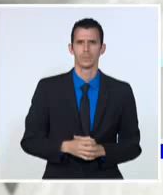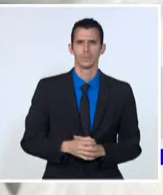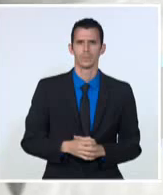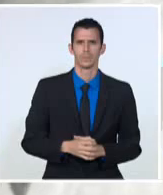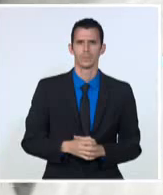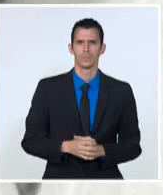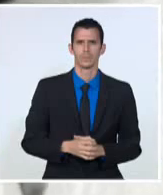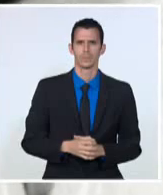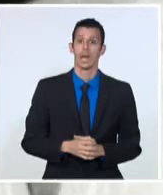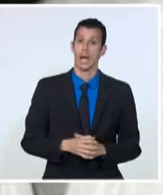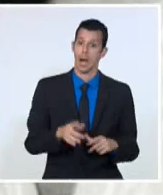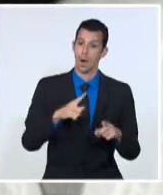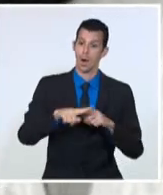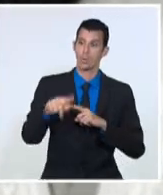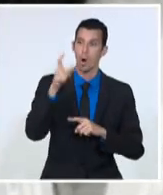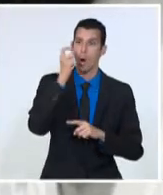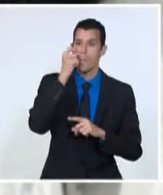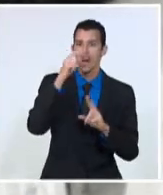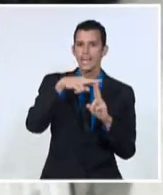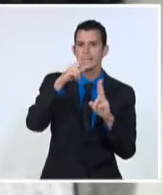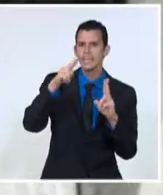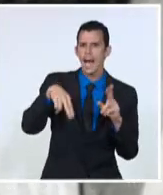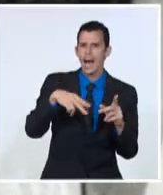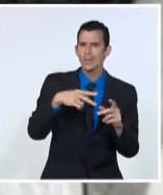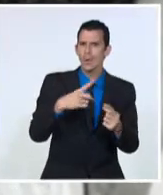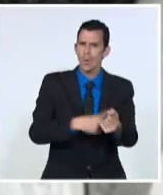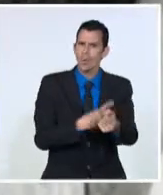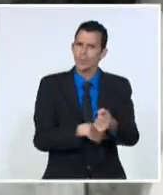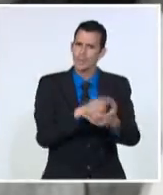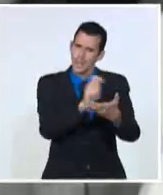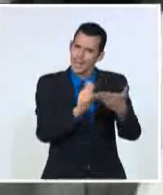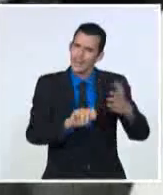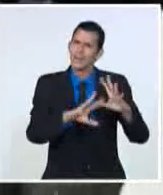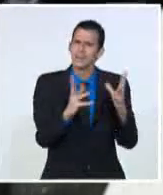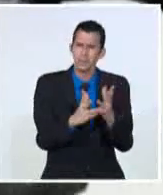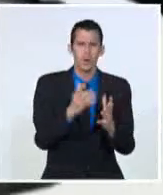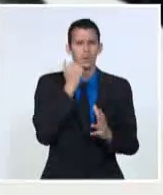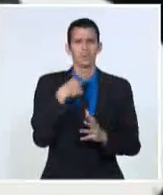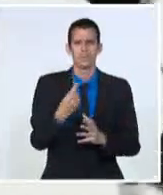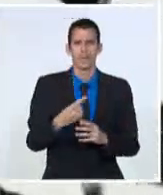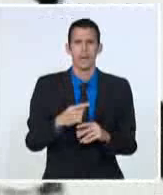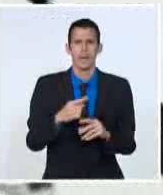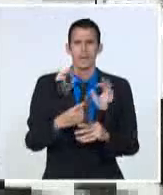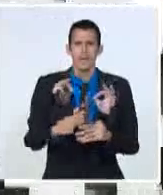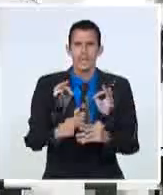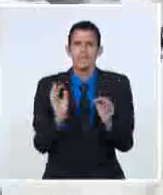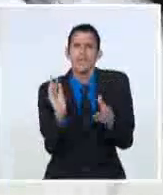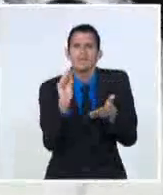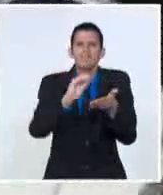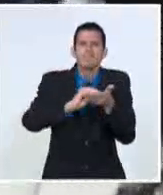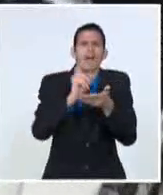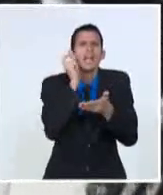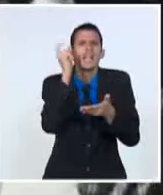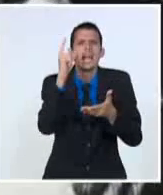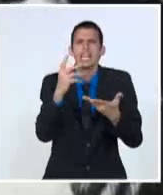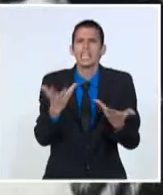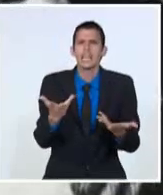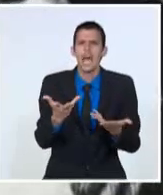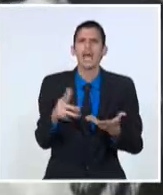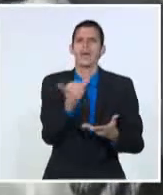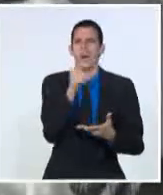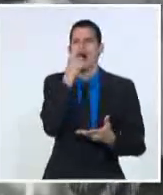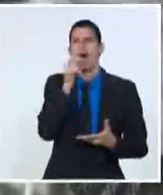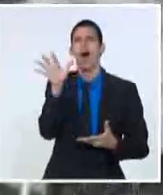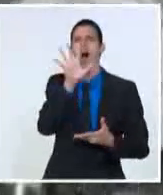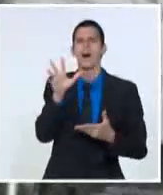necesidad de divulgar las tradiciones ancestrales que lo convirtieron en un creador estudioso alto en justicia le fueron otorgados